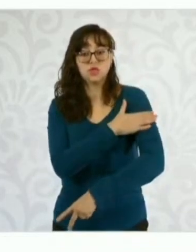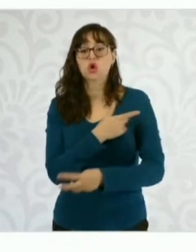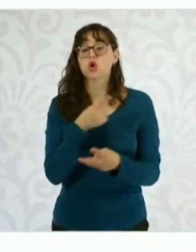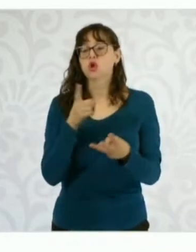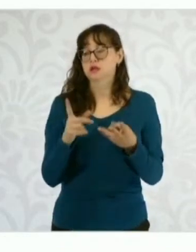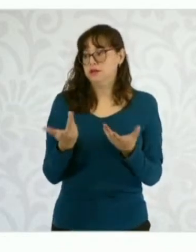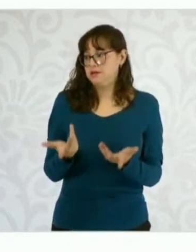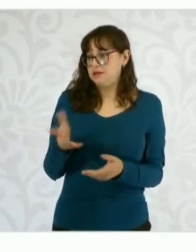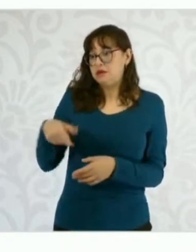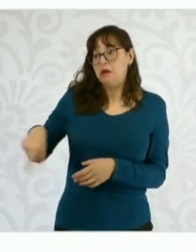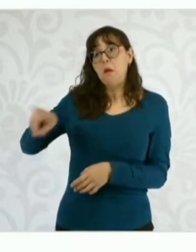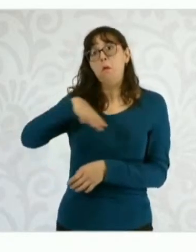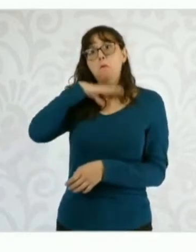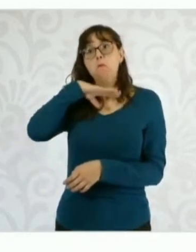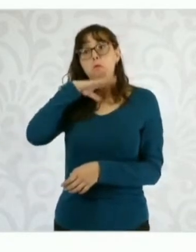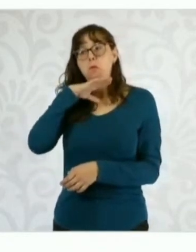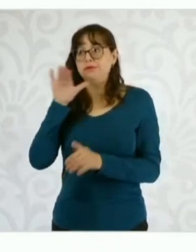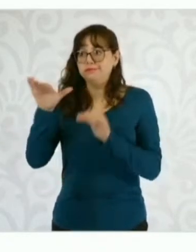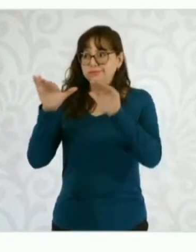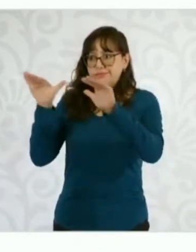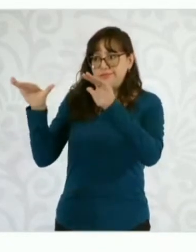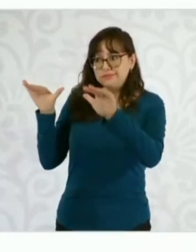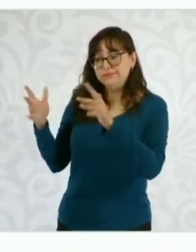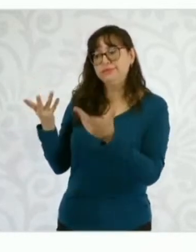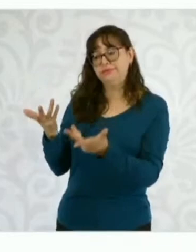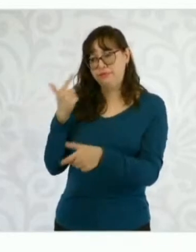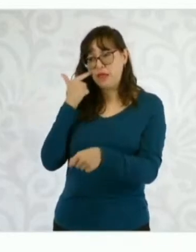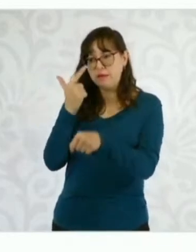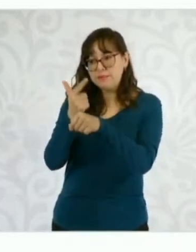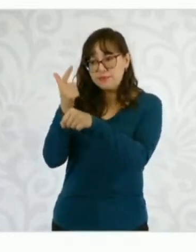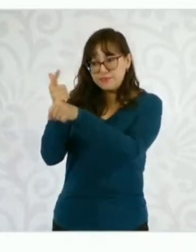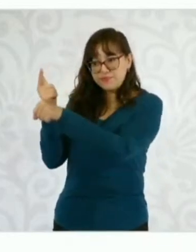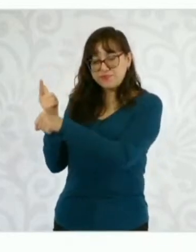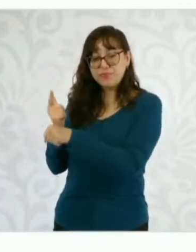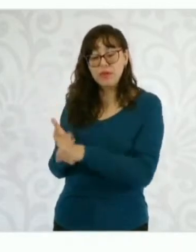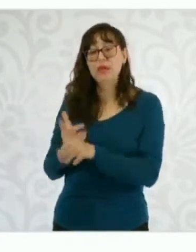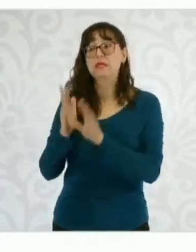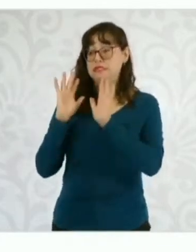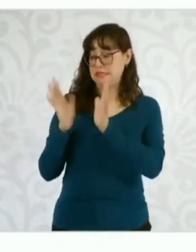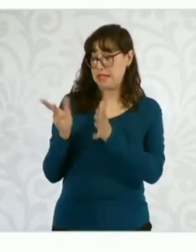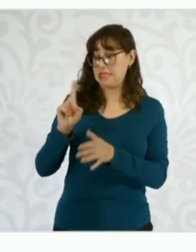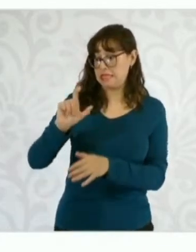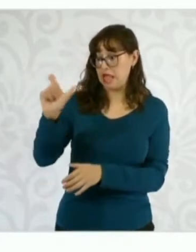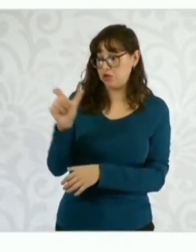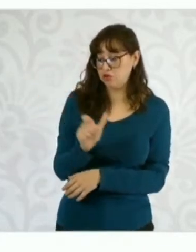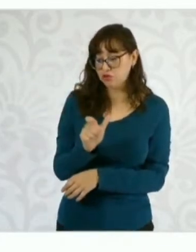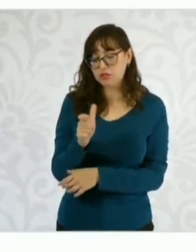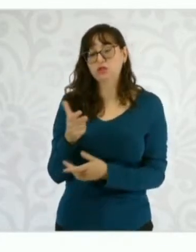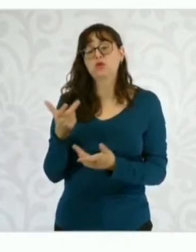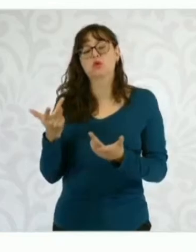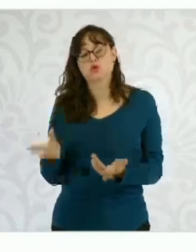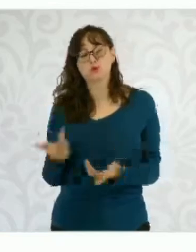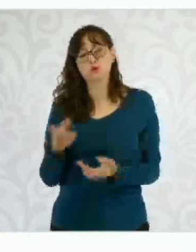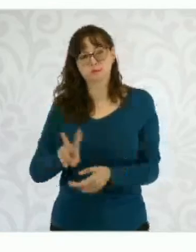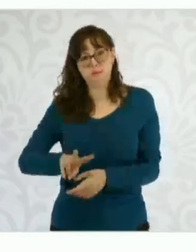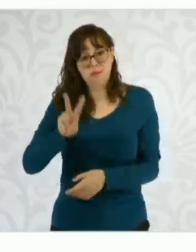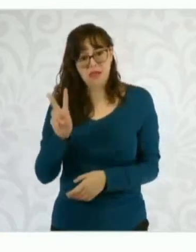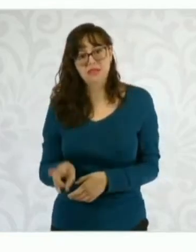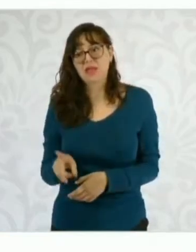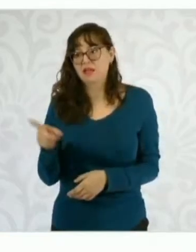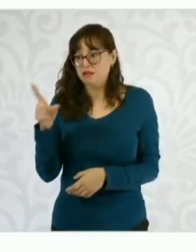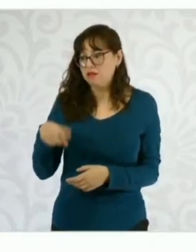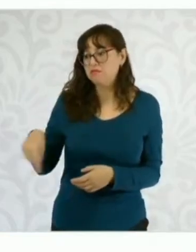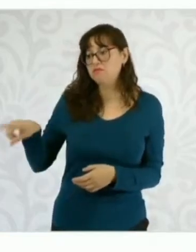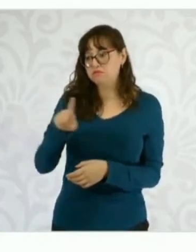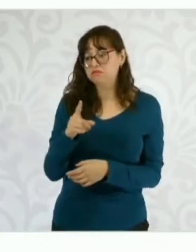concreto, incrementar el porcentaje de ellas que están diagnosticados. Y de esas que están diagnosticadas, incrementar el porcentaje que efectivamente se